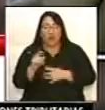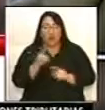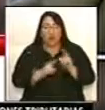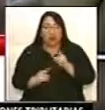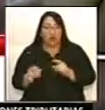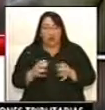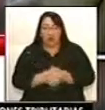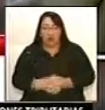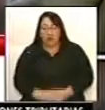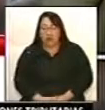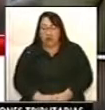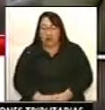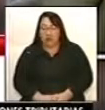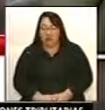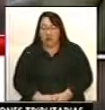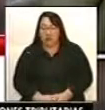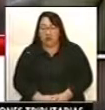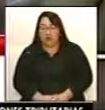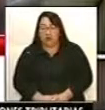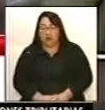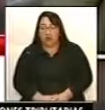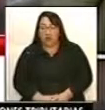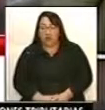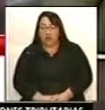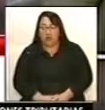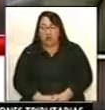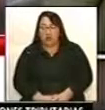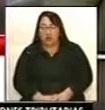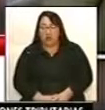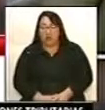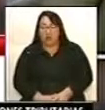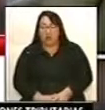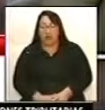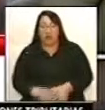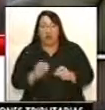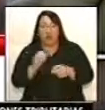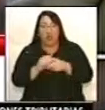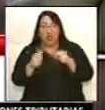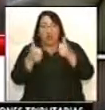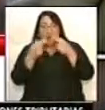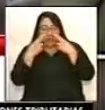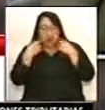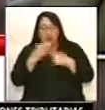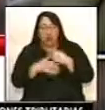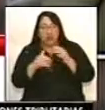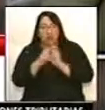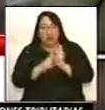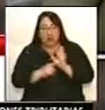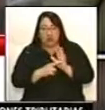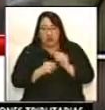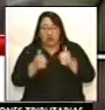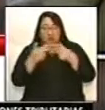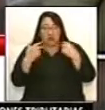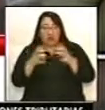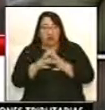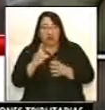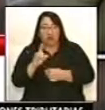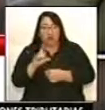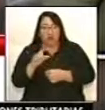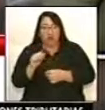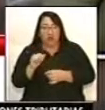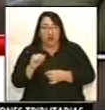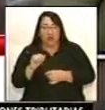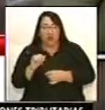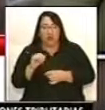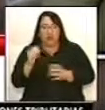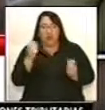consumo en la Amazonía. Se refiere a las regiones Amazonas, Ucayali, San